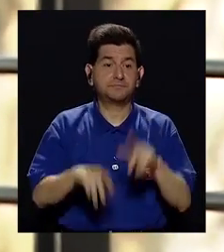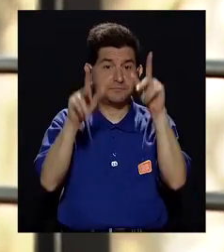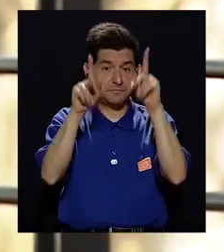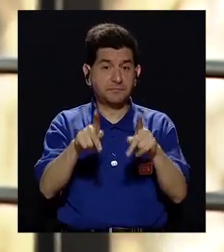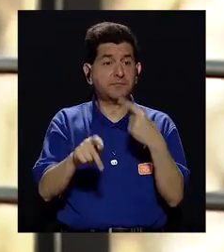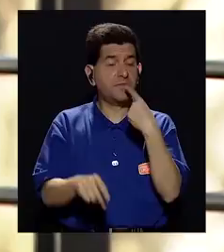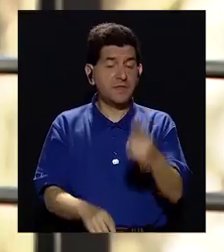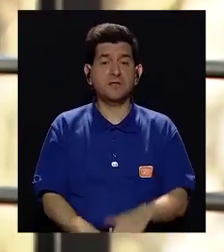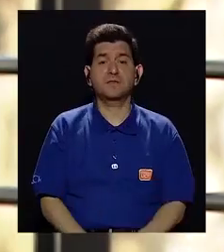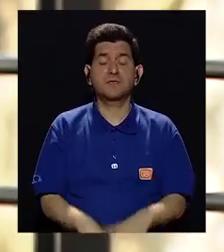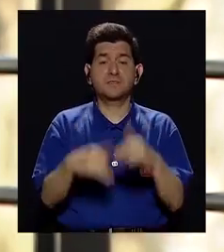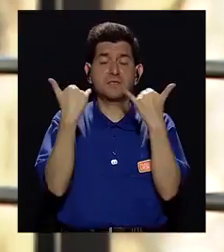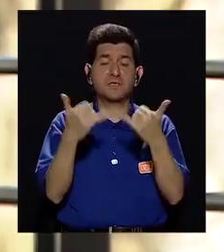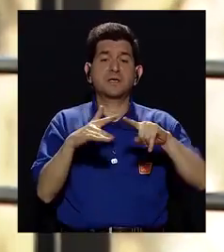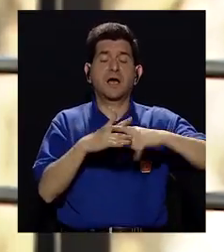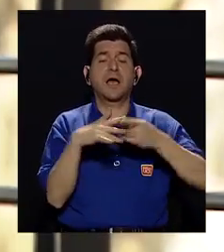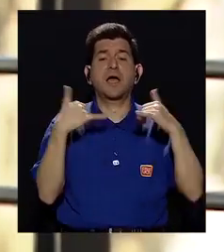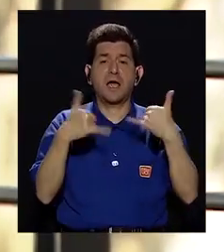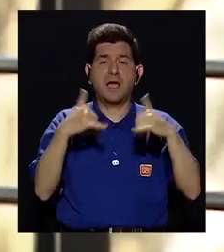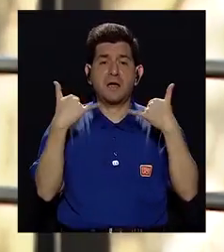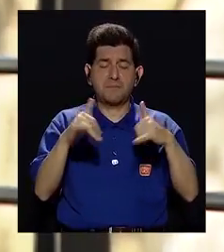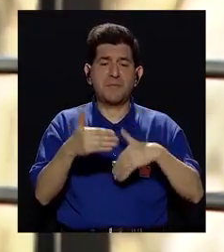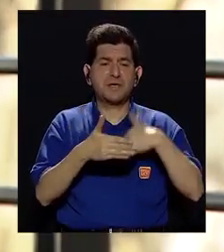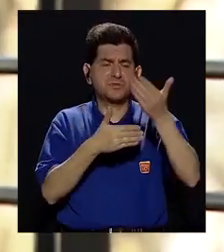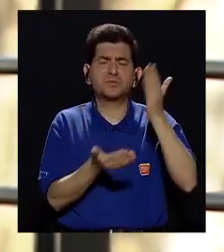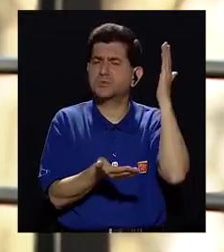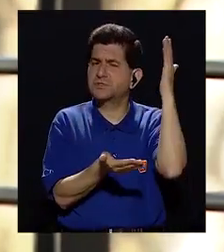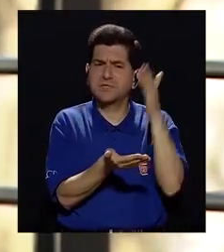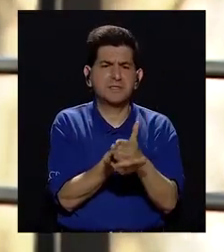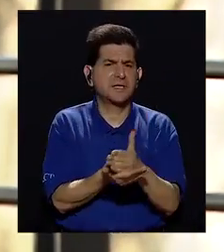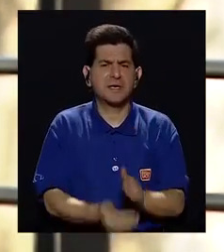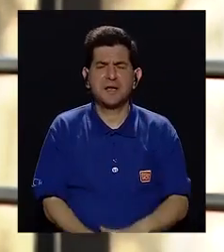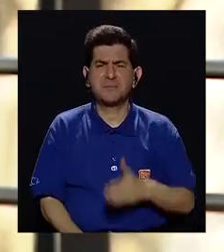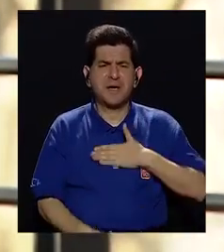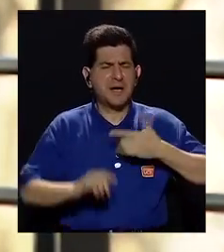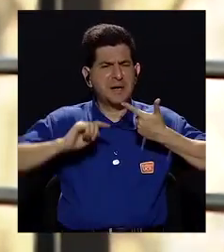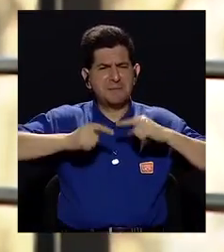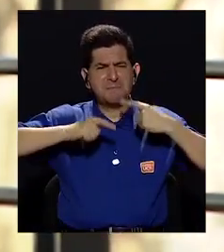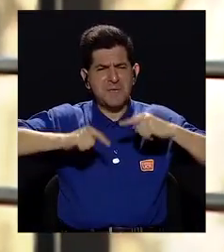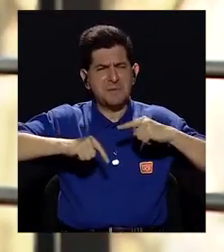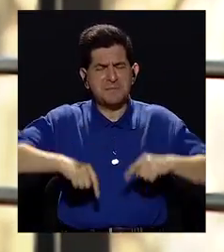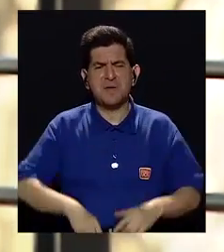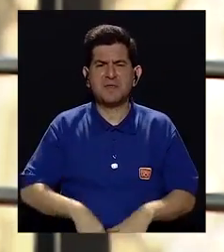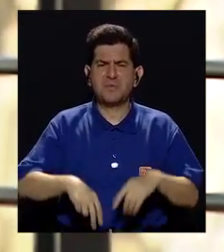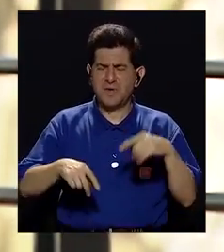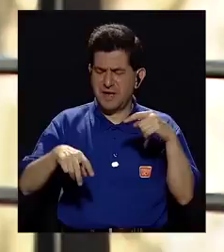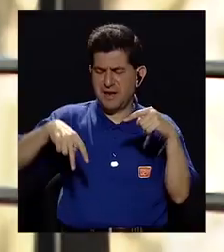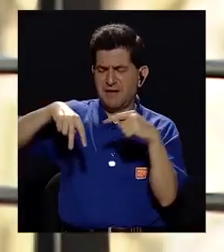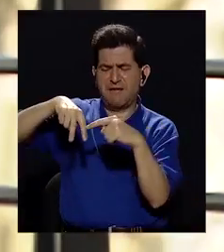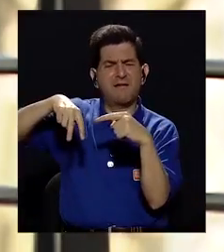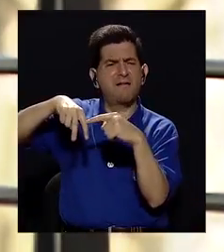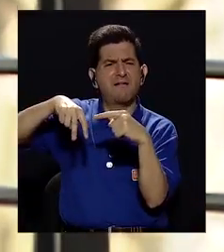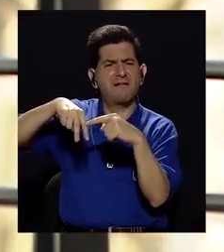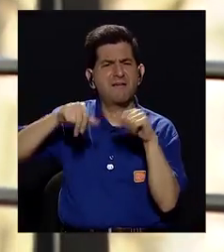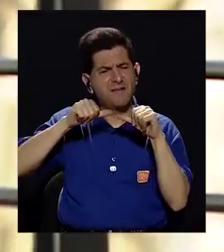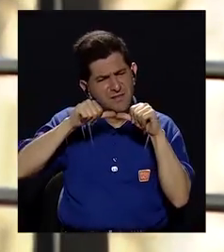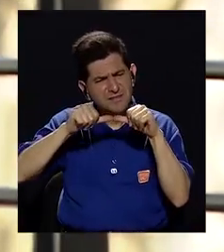Entonces esa persona dice, ya empiezo a jugar, pero ya al ratito tengo que detenerme porque me duele la rodilla y me queda doliendo